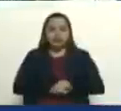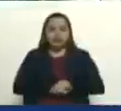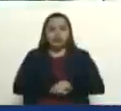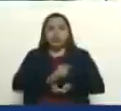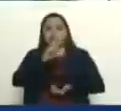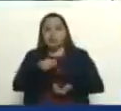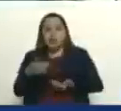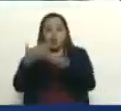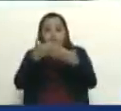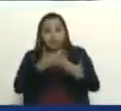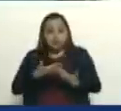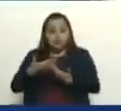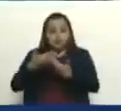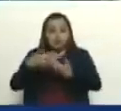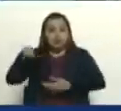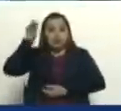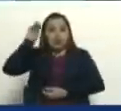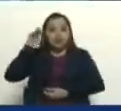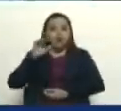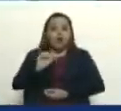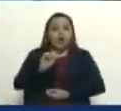del maestro Abreu.